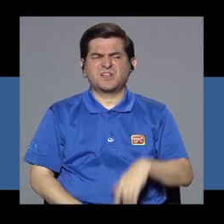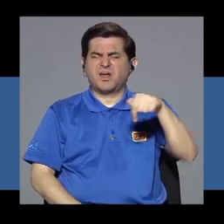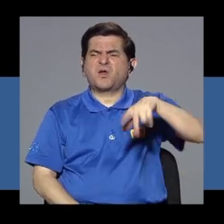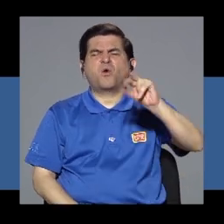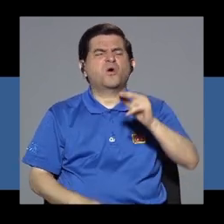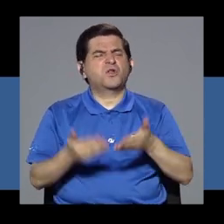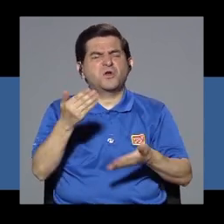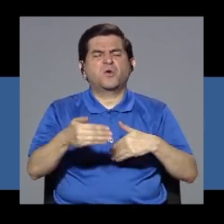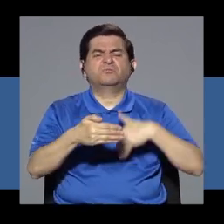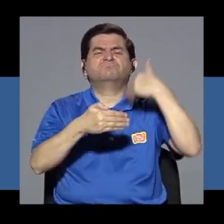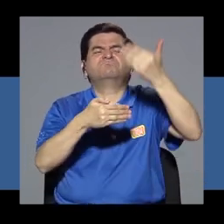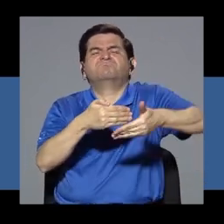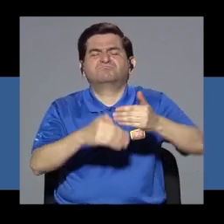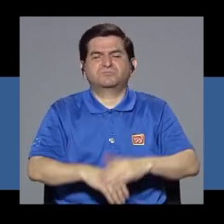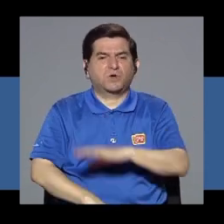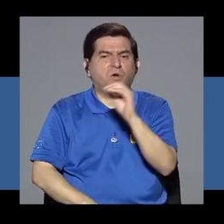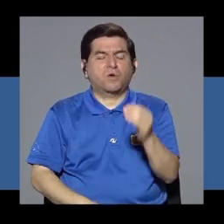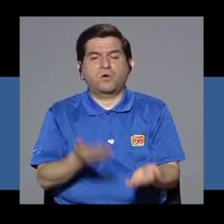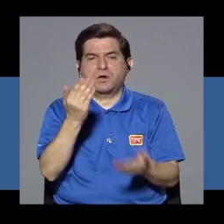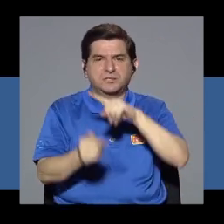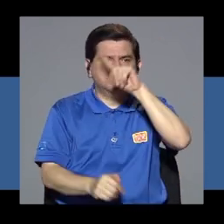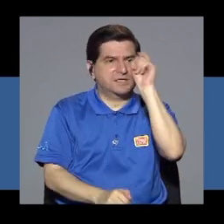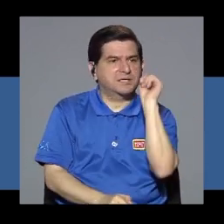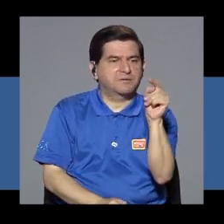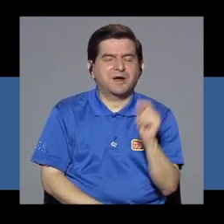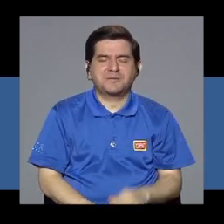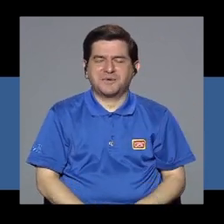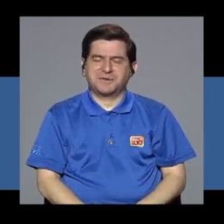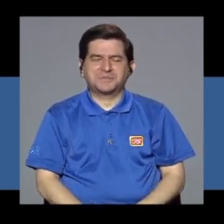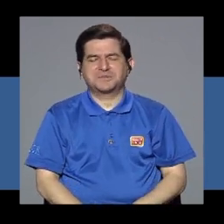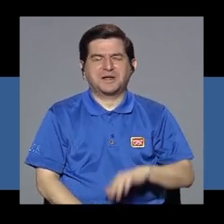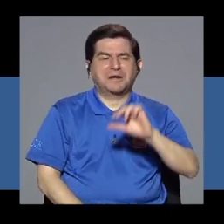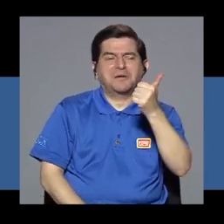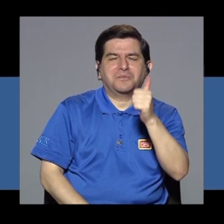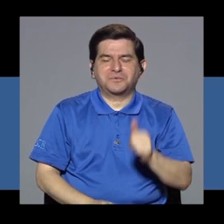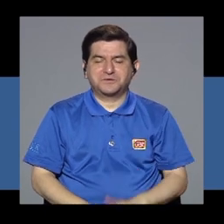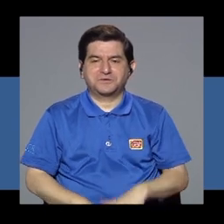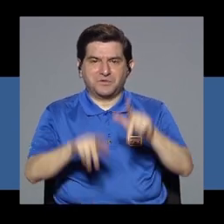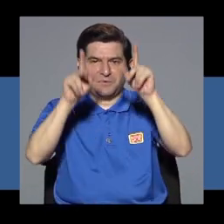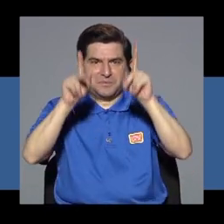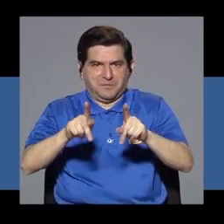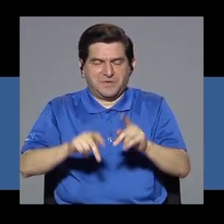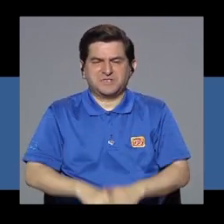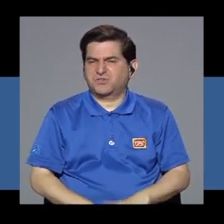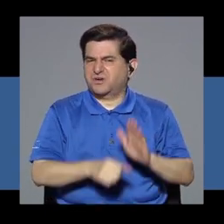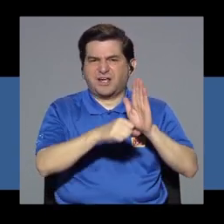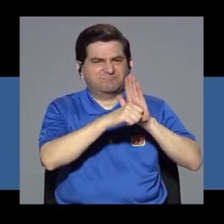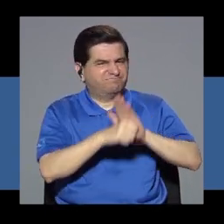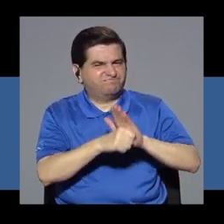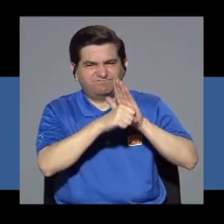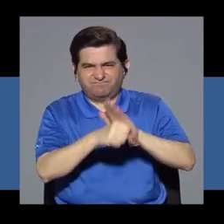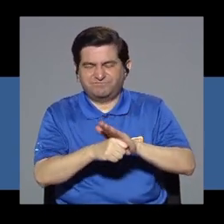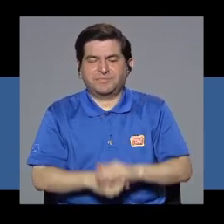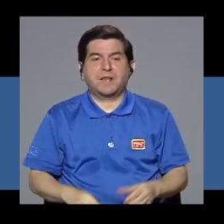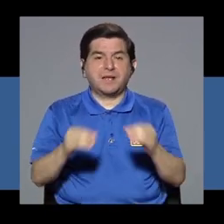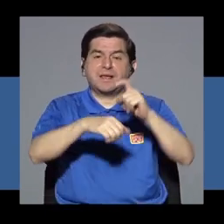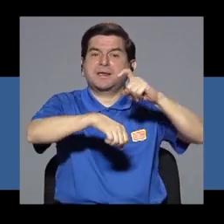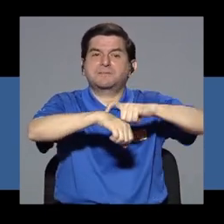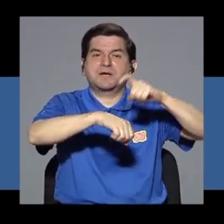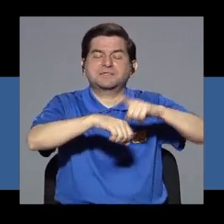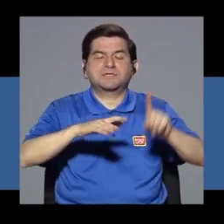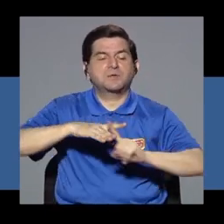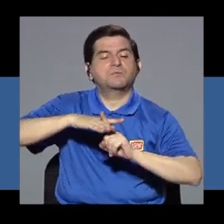no, tal vez mañana, o que vas a consultar con la almohada para ver si la persona deja de insistir y te da más tiempo